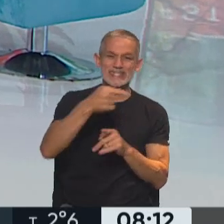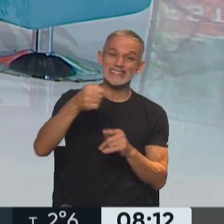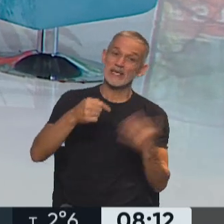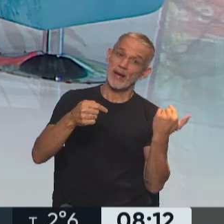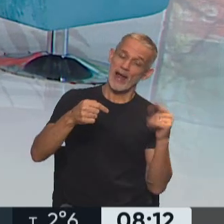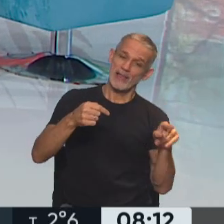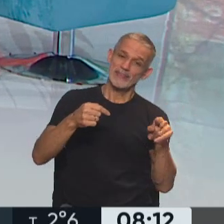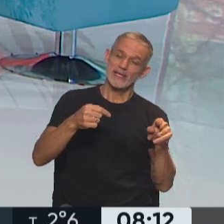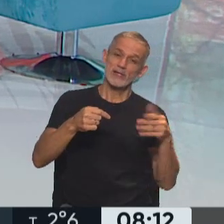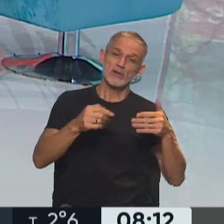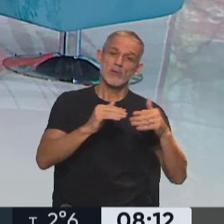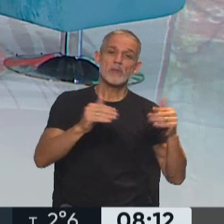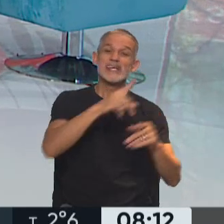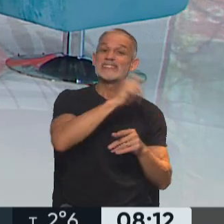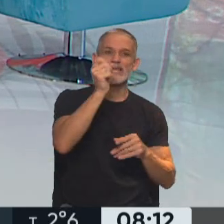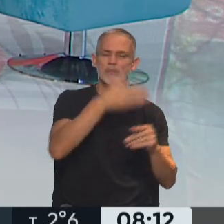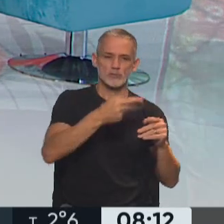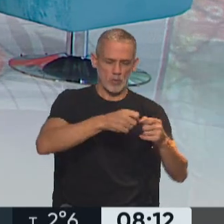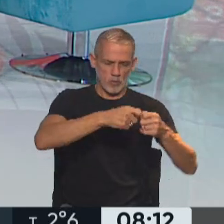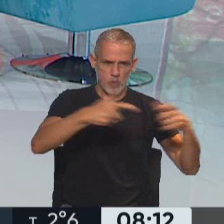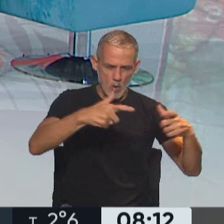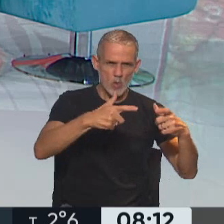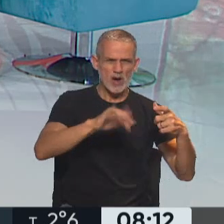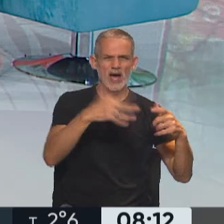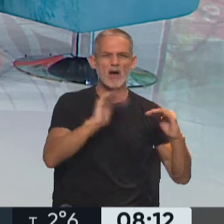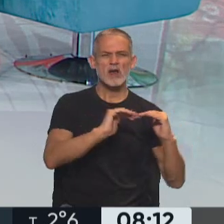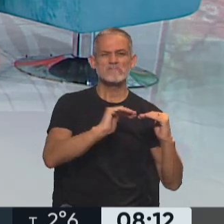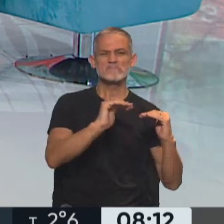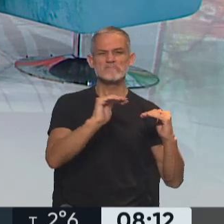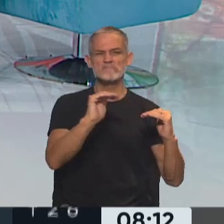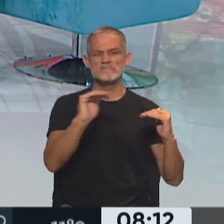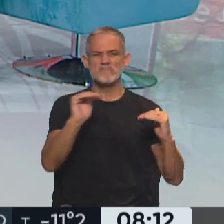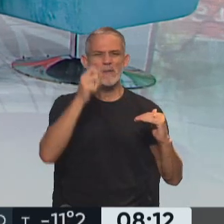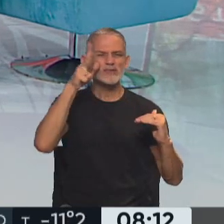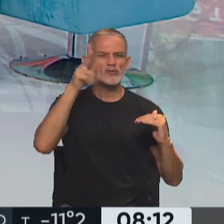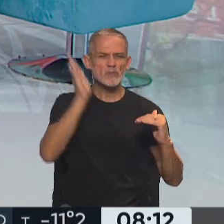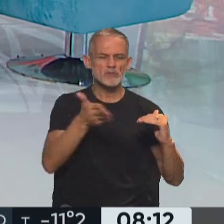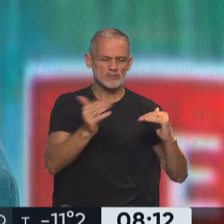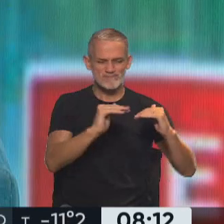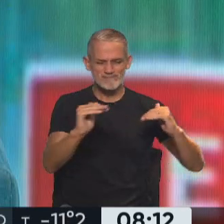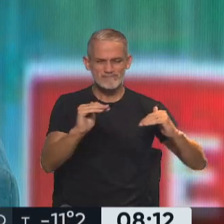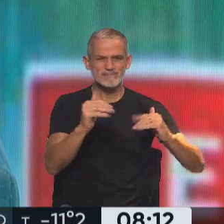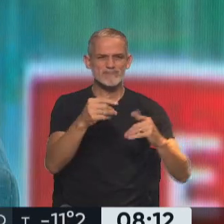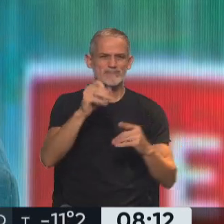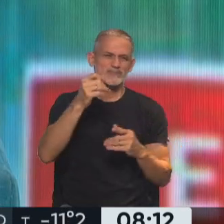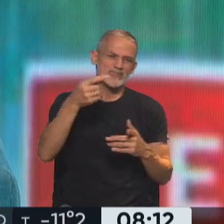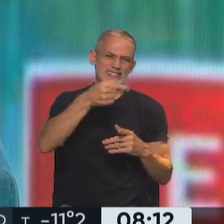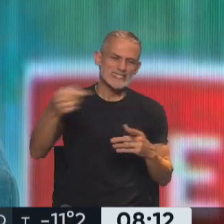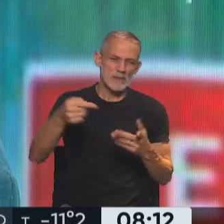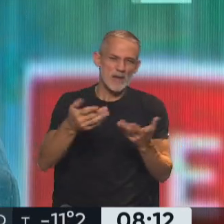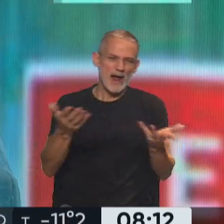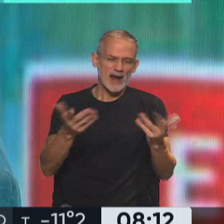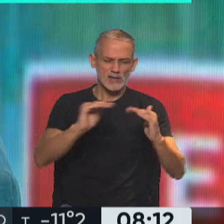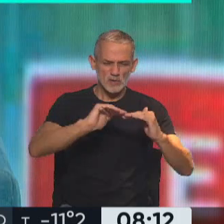anterior habíamos tenido un crecimiento del 100% de los casos y ya digamos, en este último registro el crecimiento fue solo